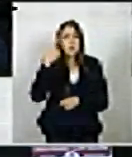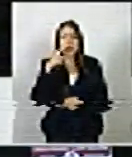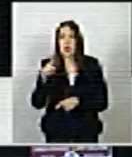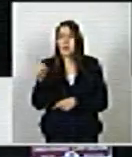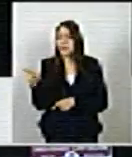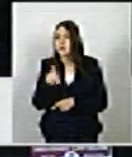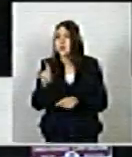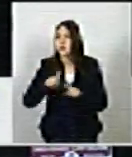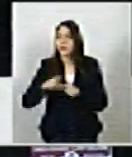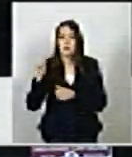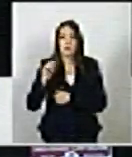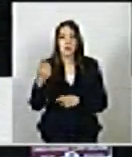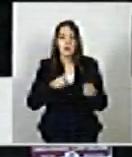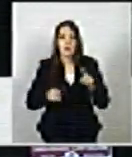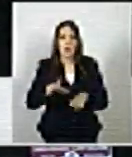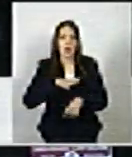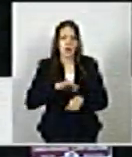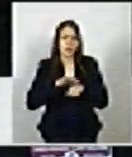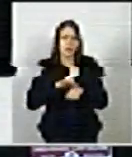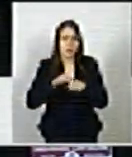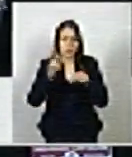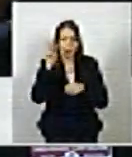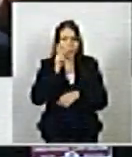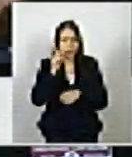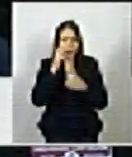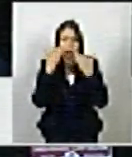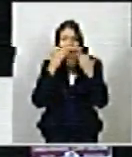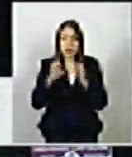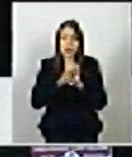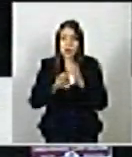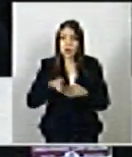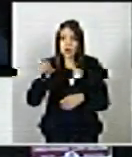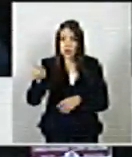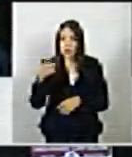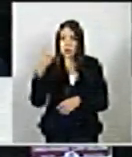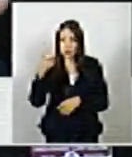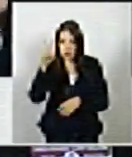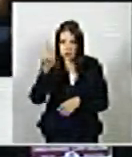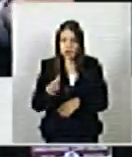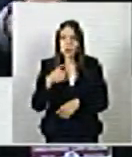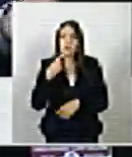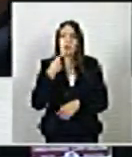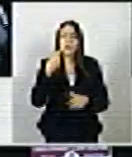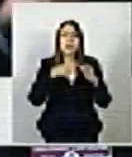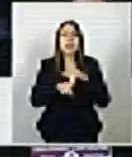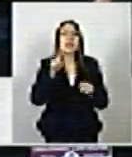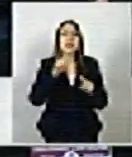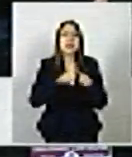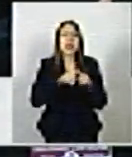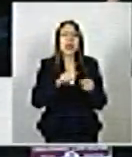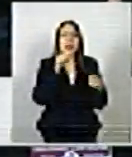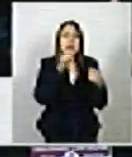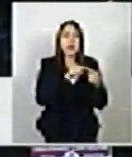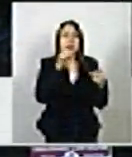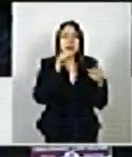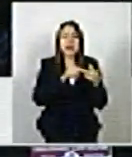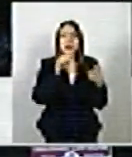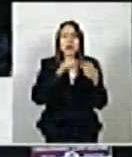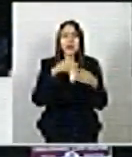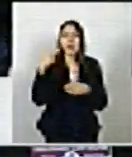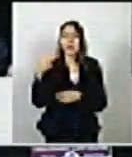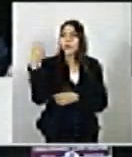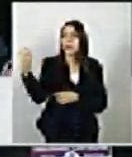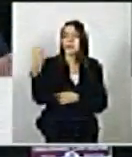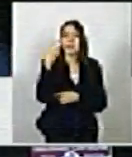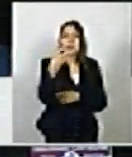claro que la función pública pero que los denuncie ya pasó esto para puesto aquí está una democracia todos